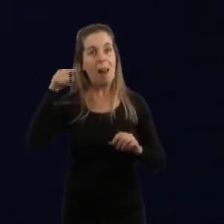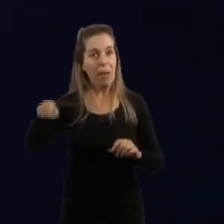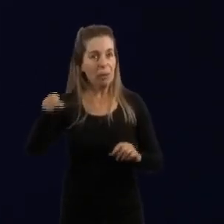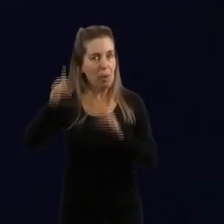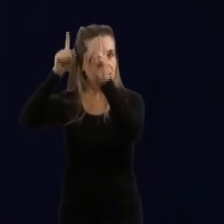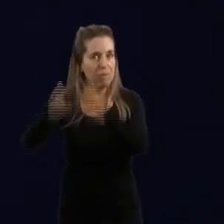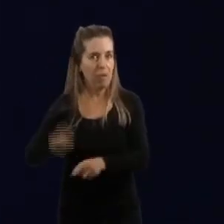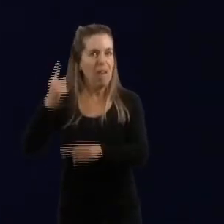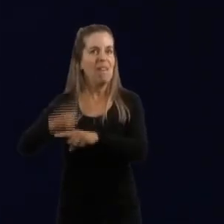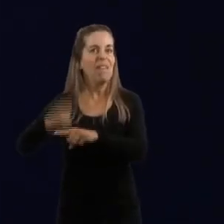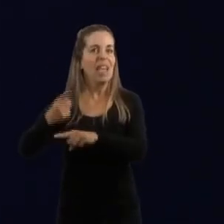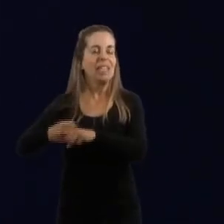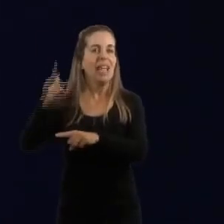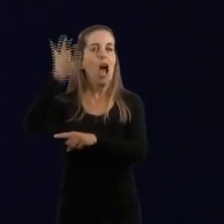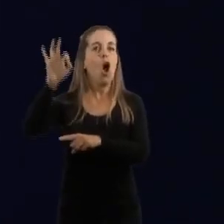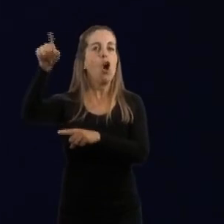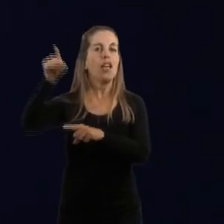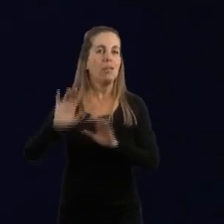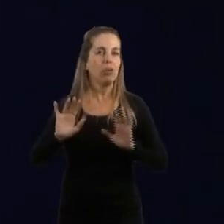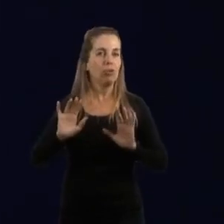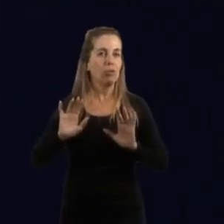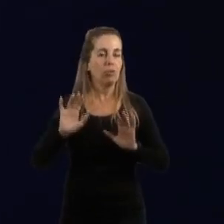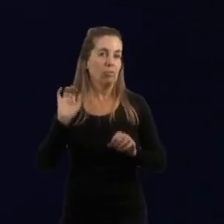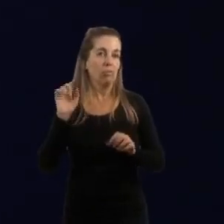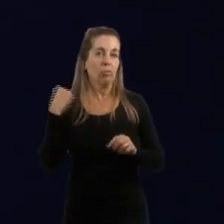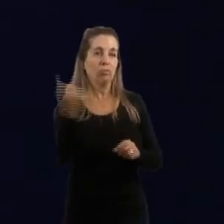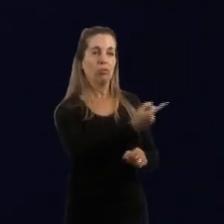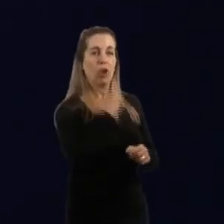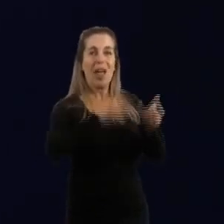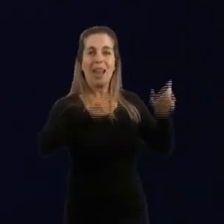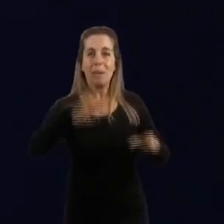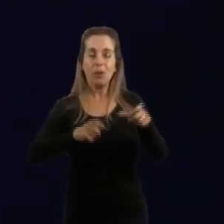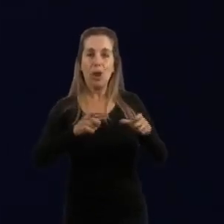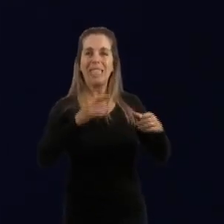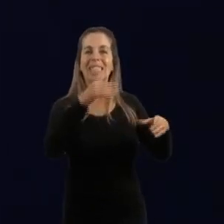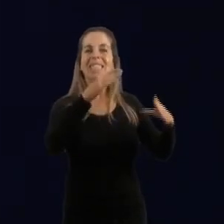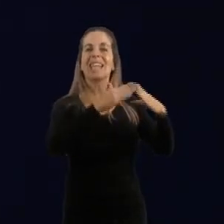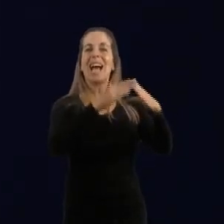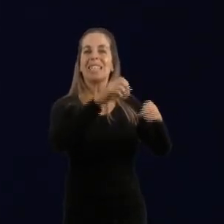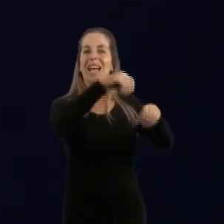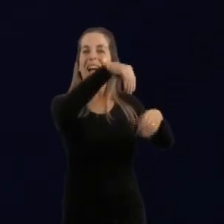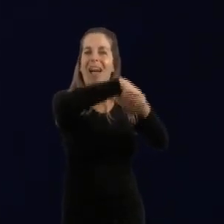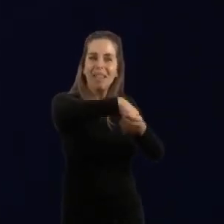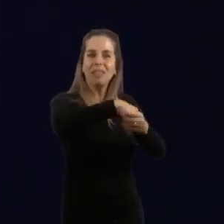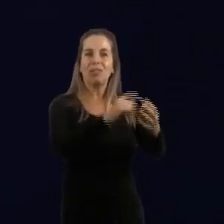Olivos. Así que la verdad es que hay que